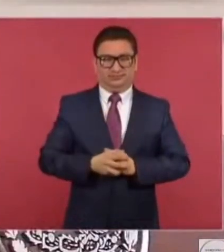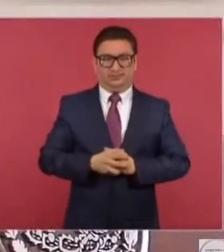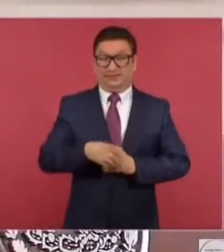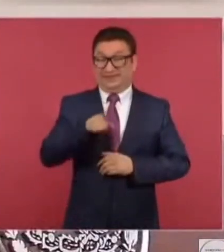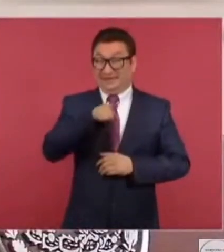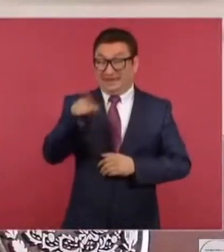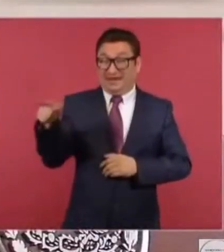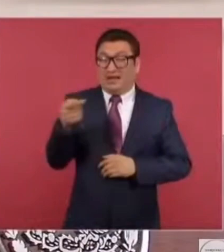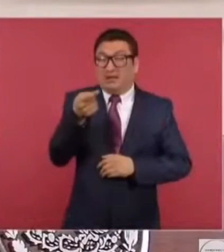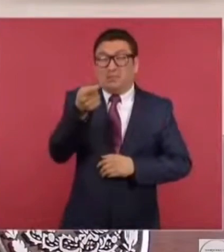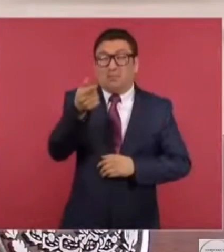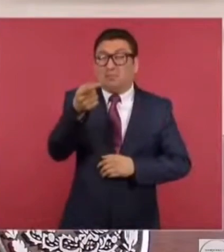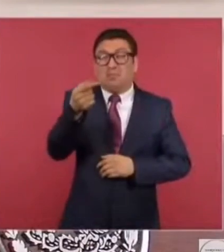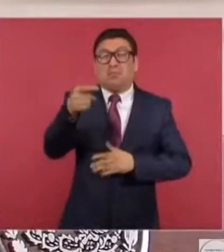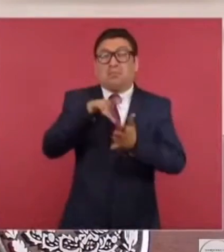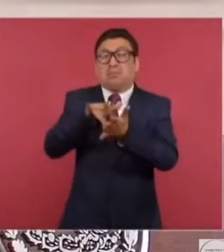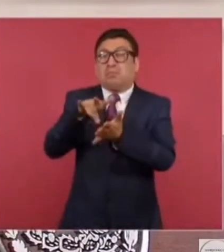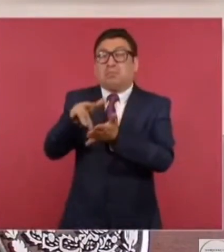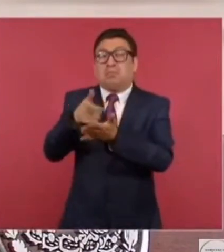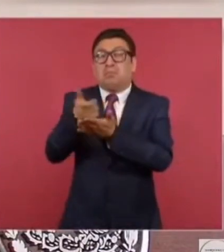Eso no es nada,